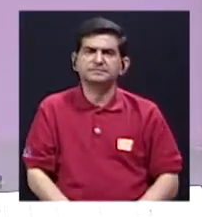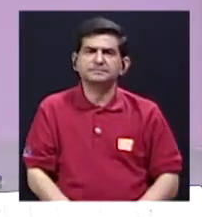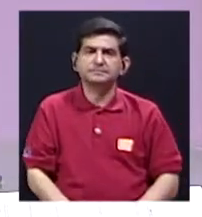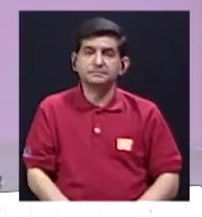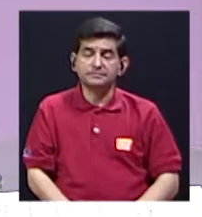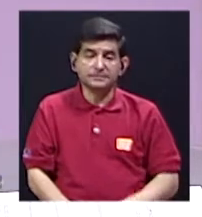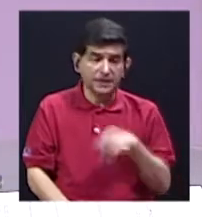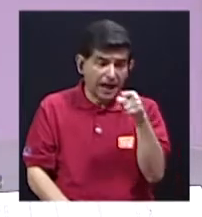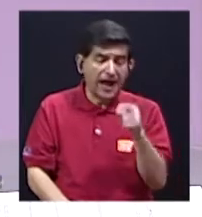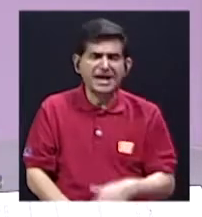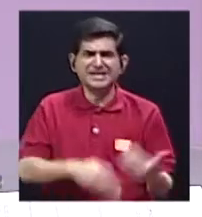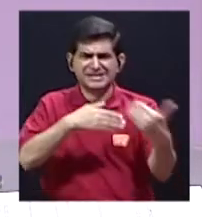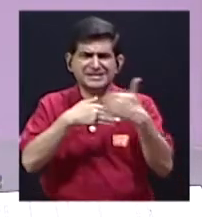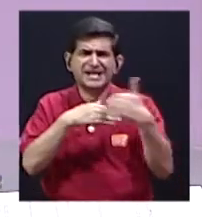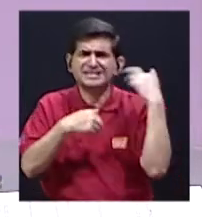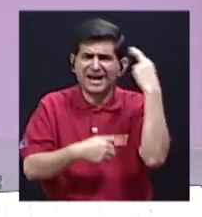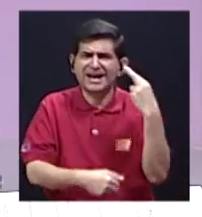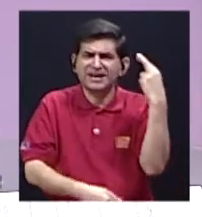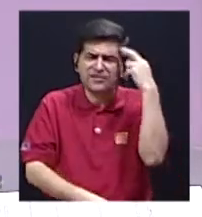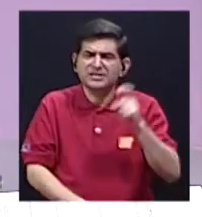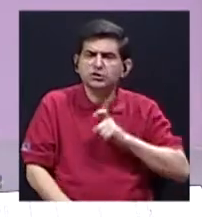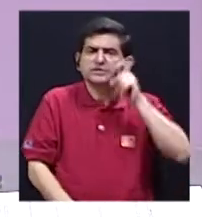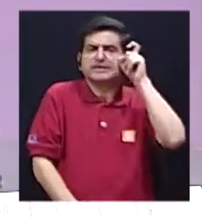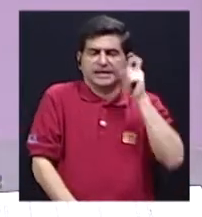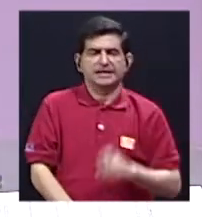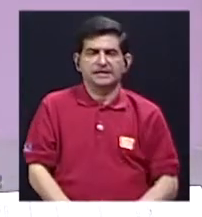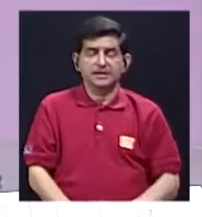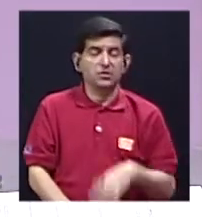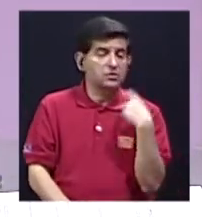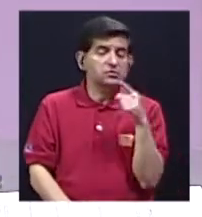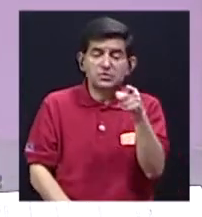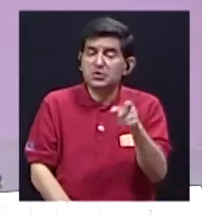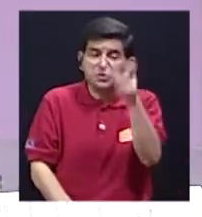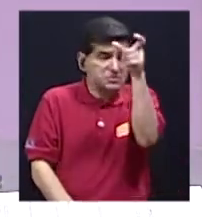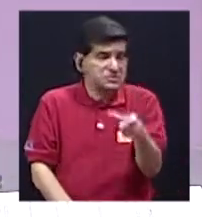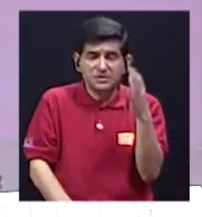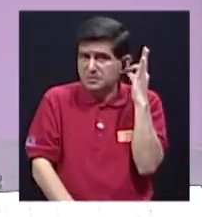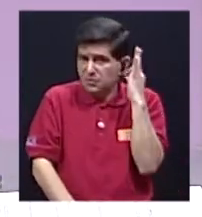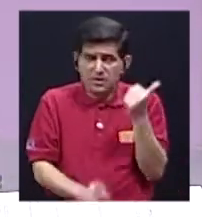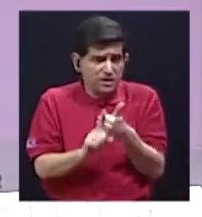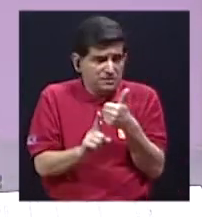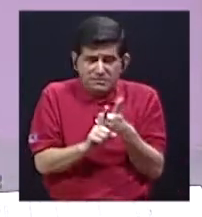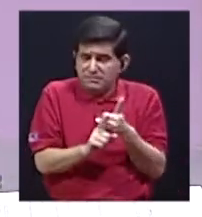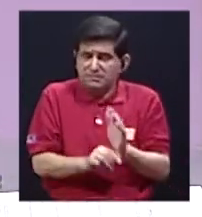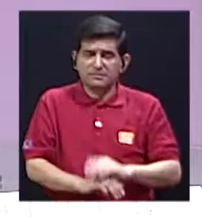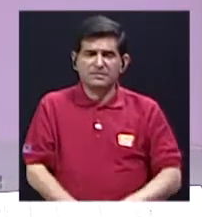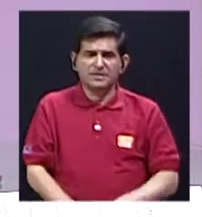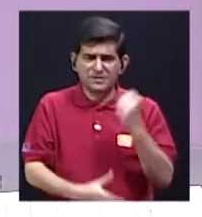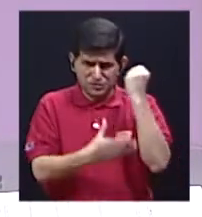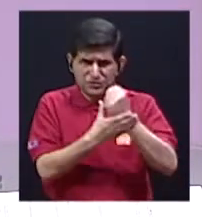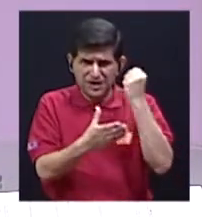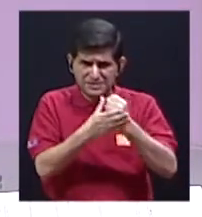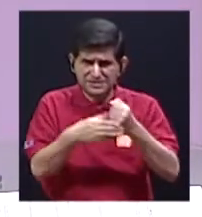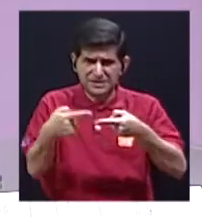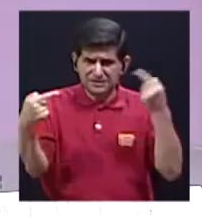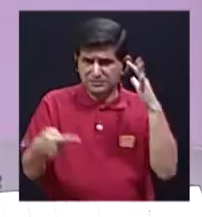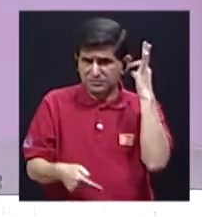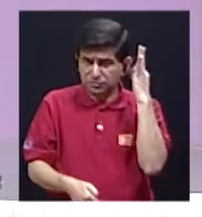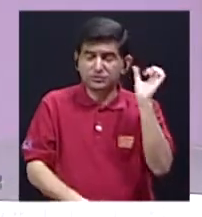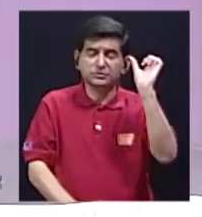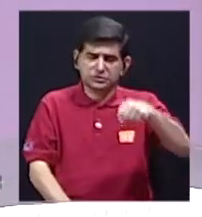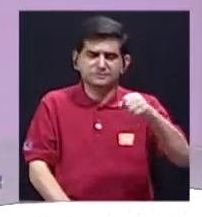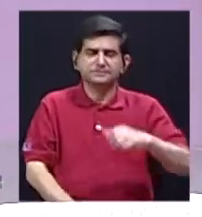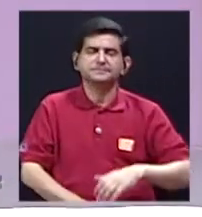a quienes se les ha atacado por una razón de género es decir por el hecho de ser mujeres revis vídeos exactos